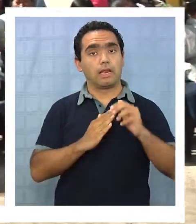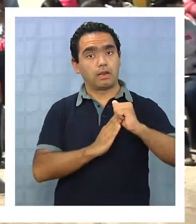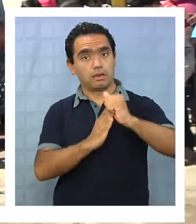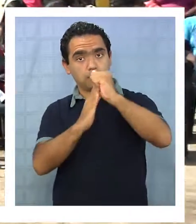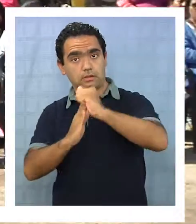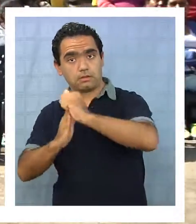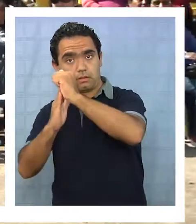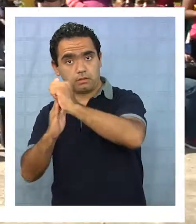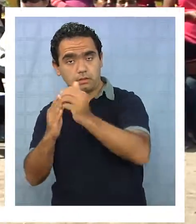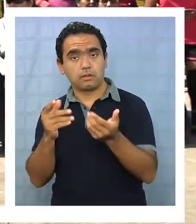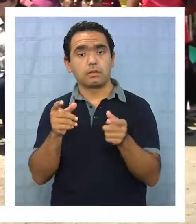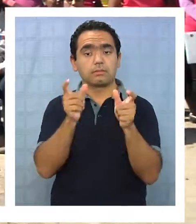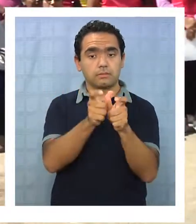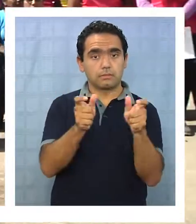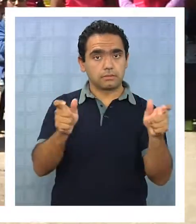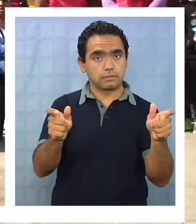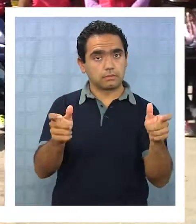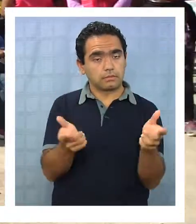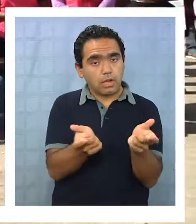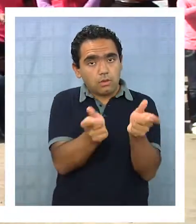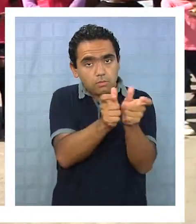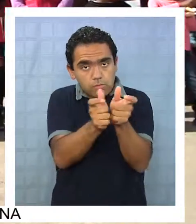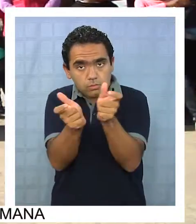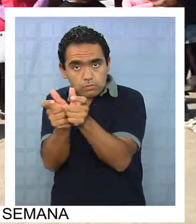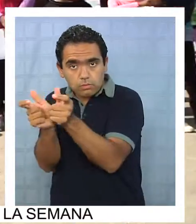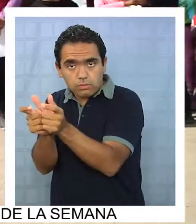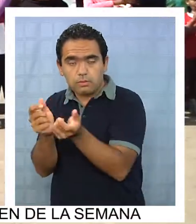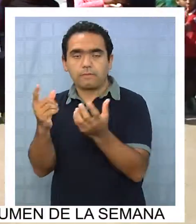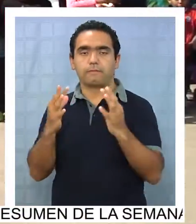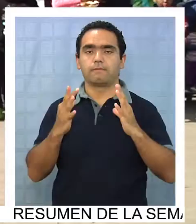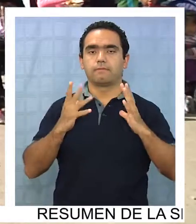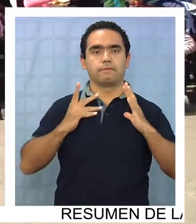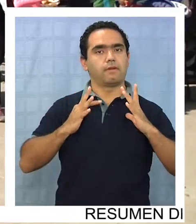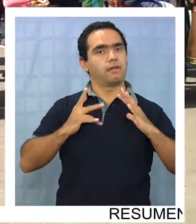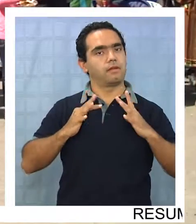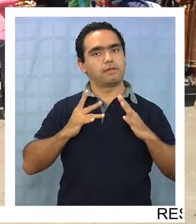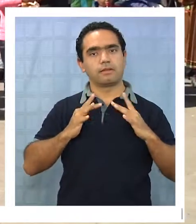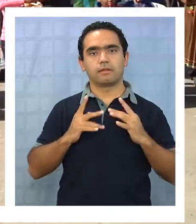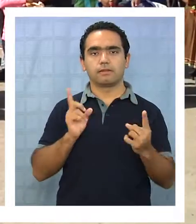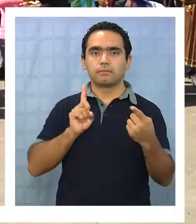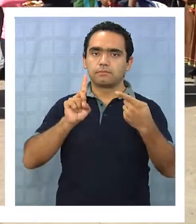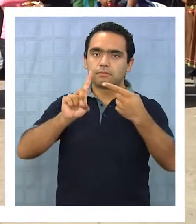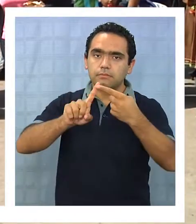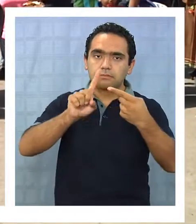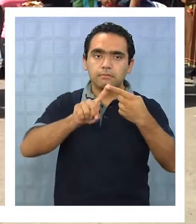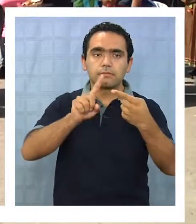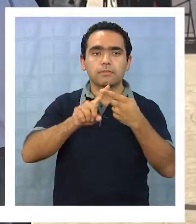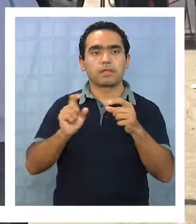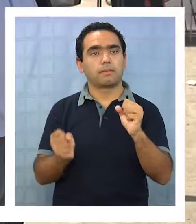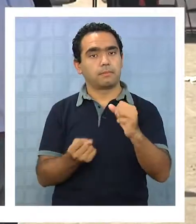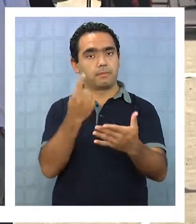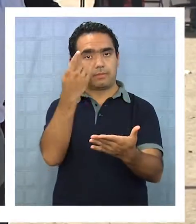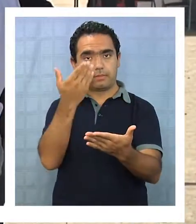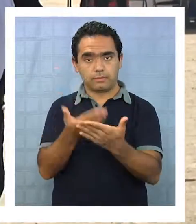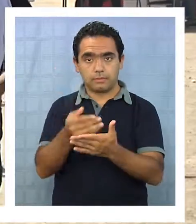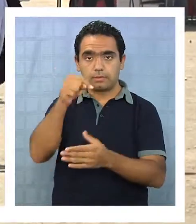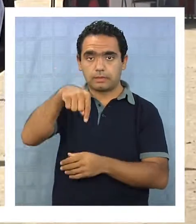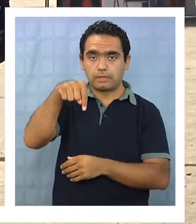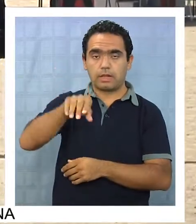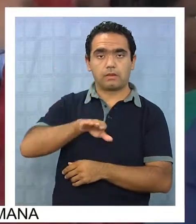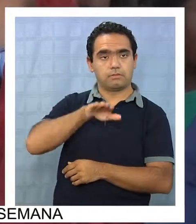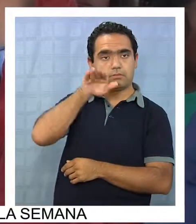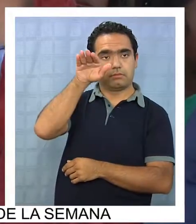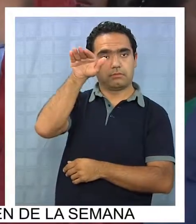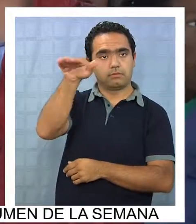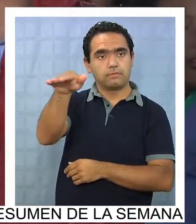de los clubes deportivos que integran la liga se mostraron felices de participar en este certamen que se realiza por primera vez en Alto Hospicio,